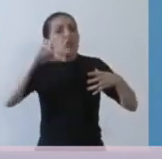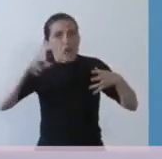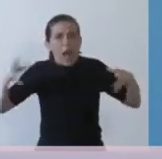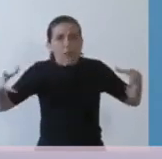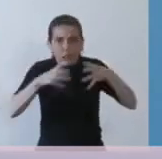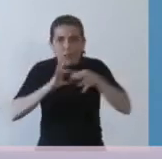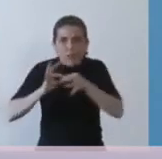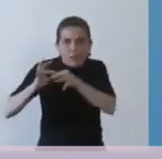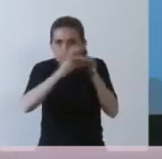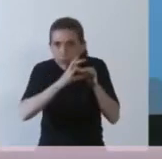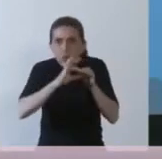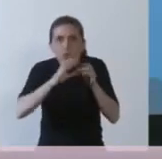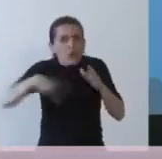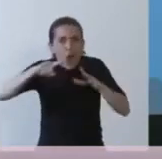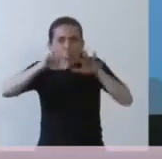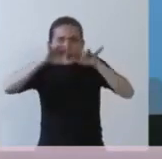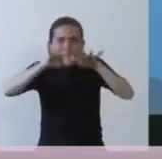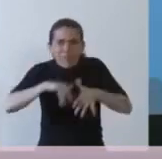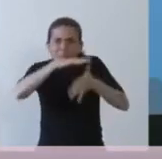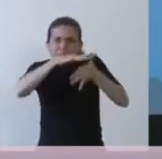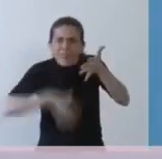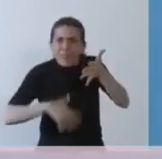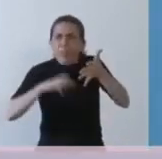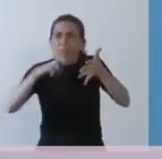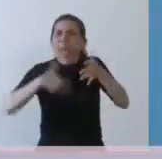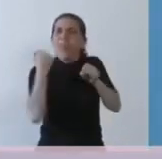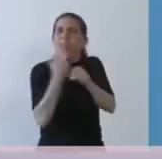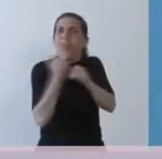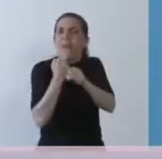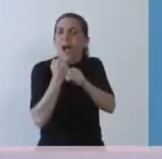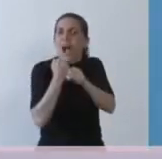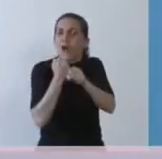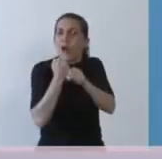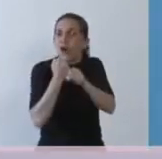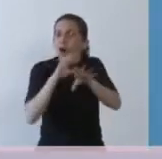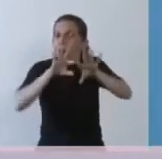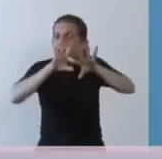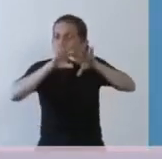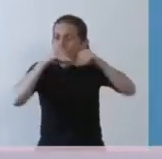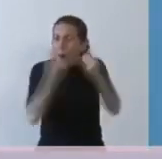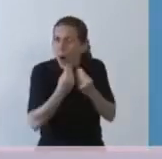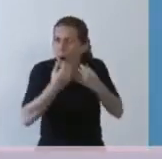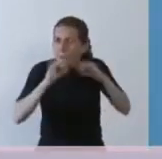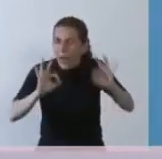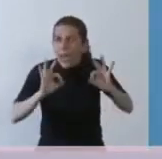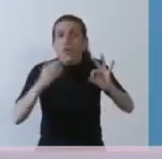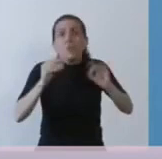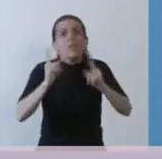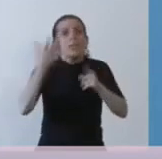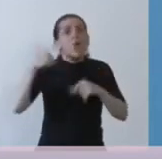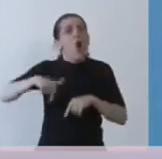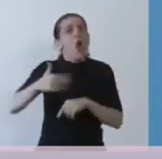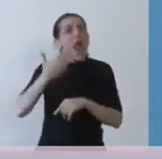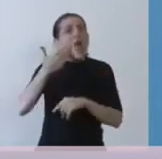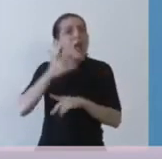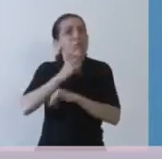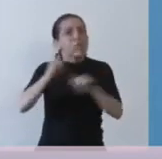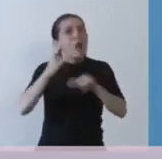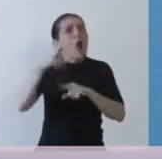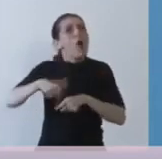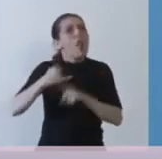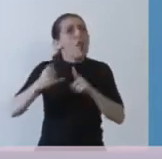programa de un paquete integral y está relacionado a lo que se anunció en esta tarde y hoy al mediodía